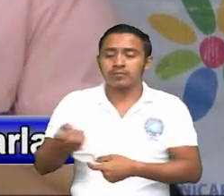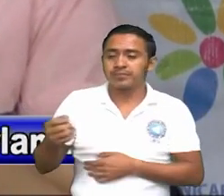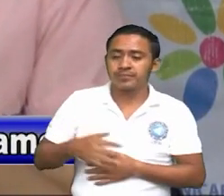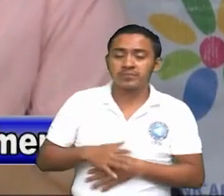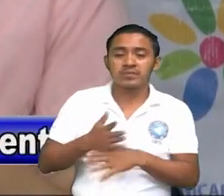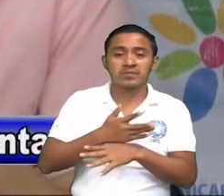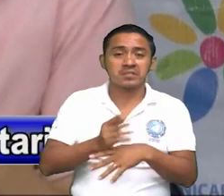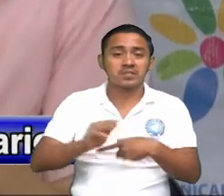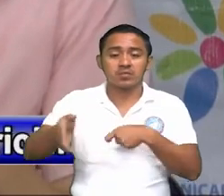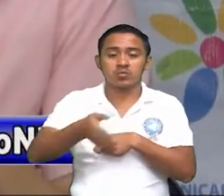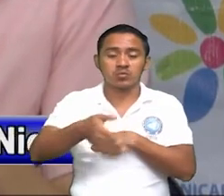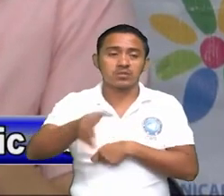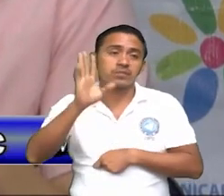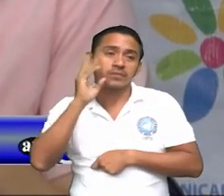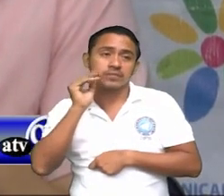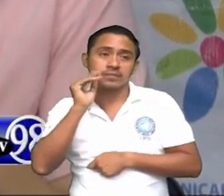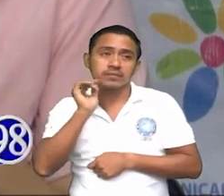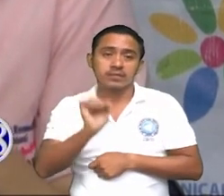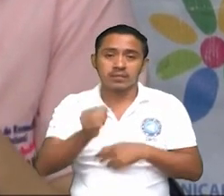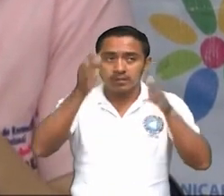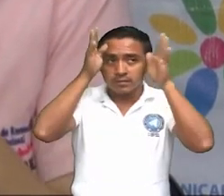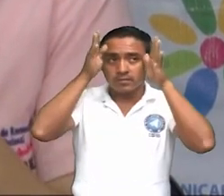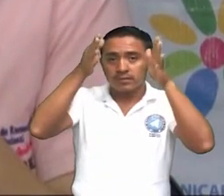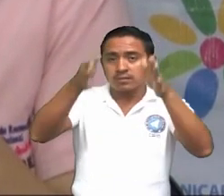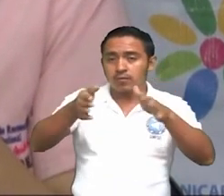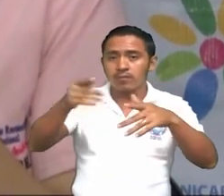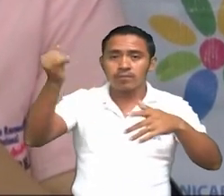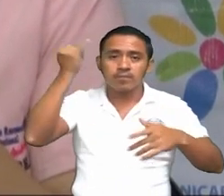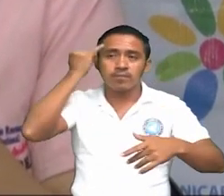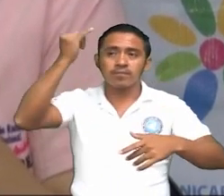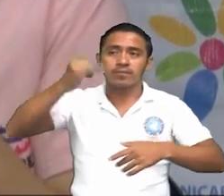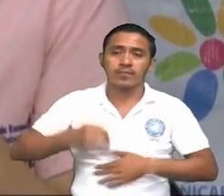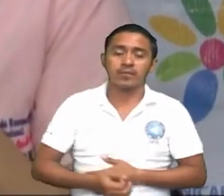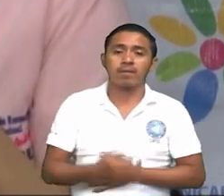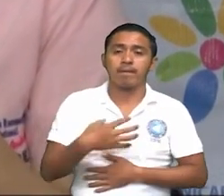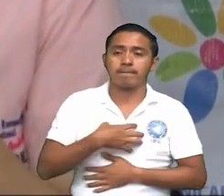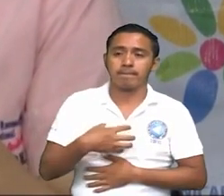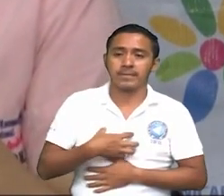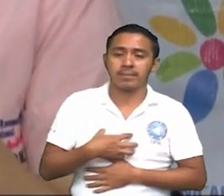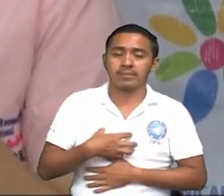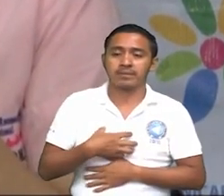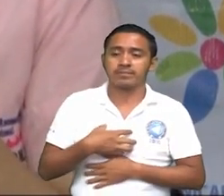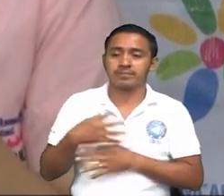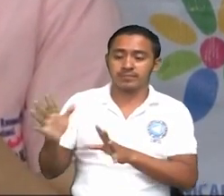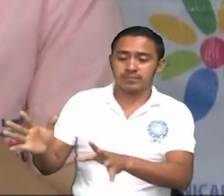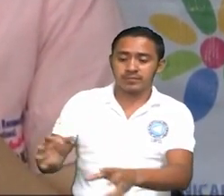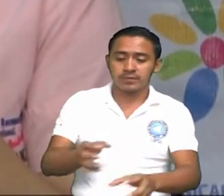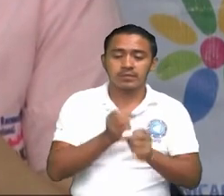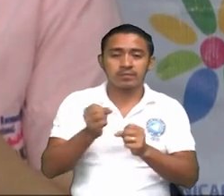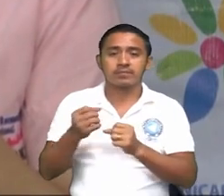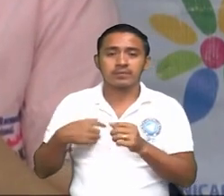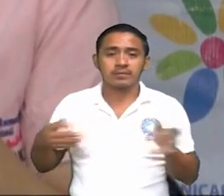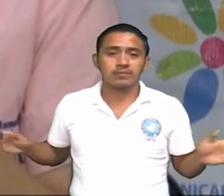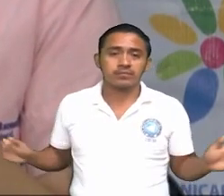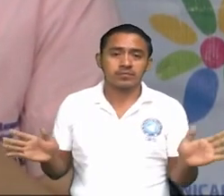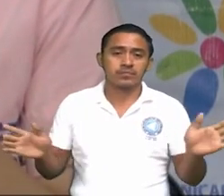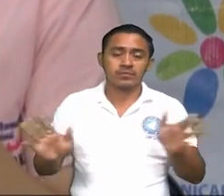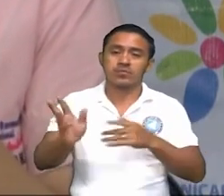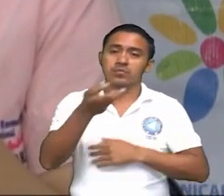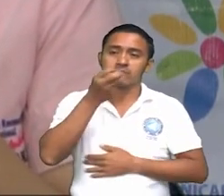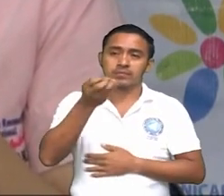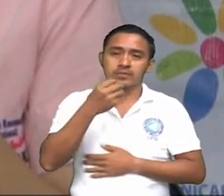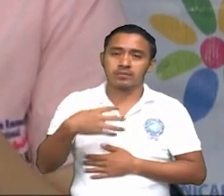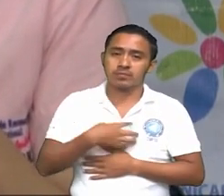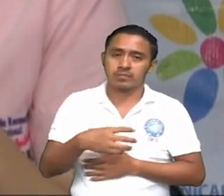habilidades culinarias, donde el enfoque y la idea era que pudiéramos nosotros rescatar y promover toda la